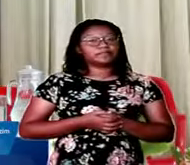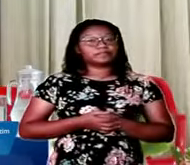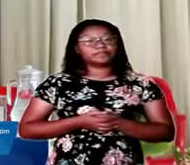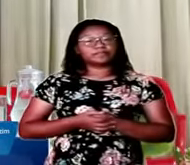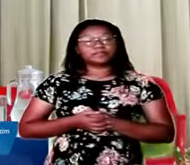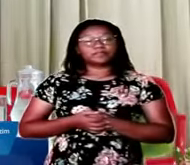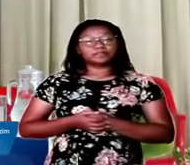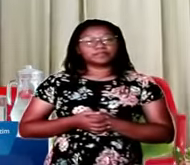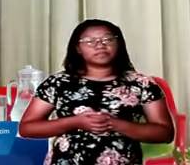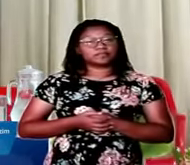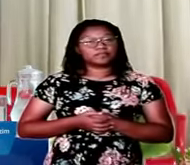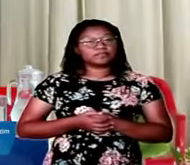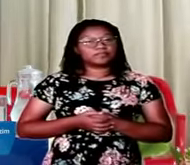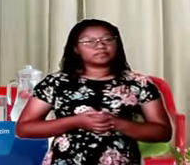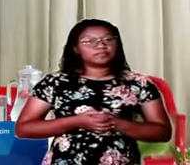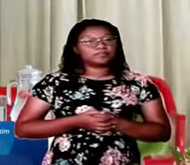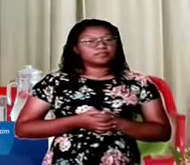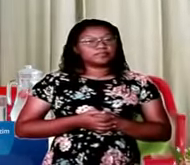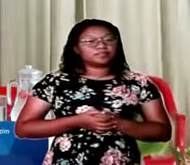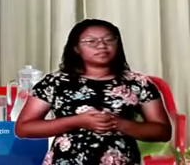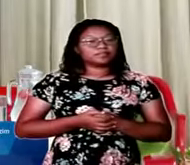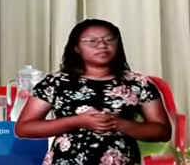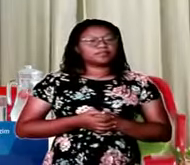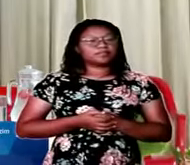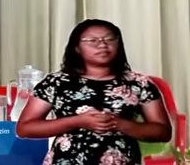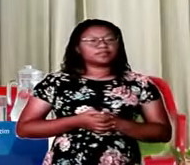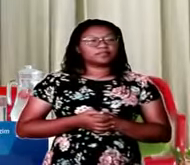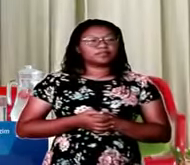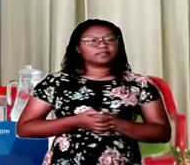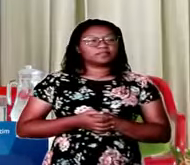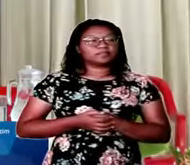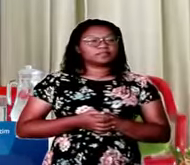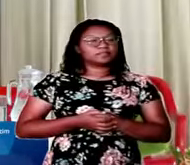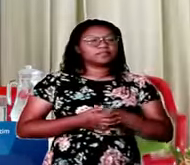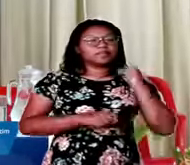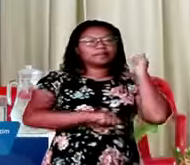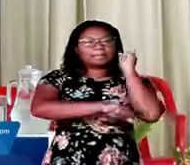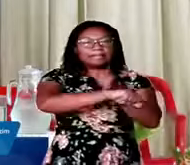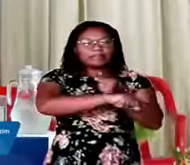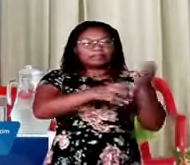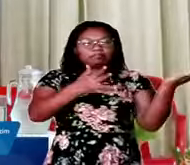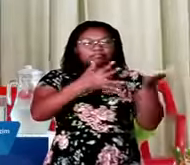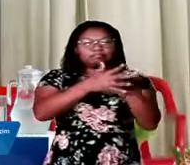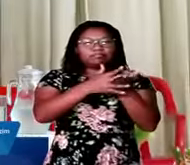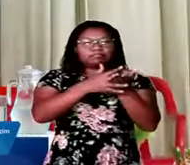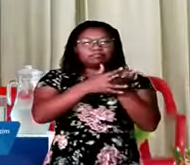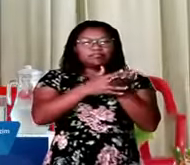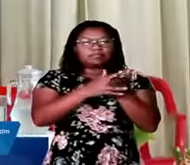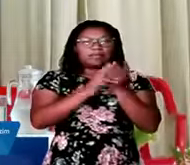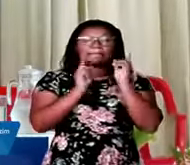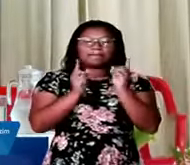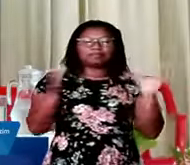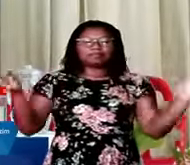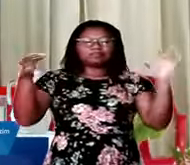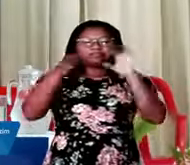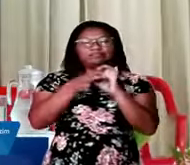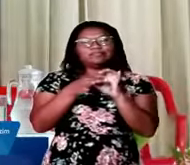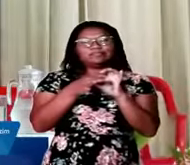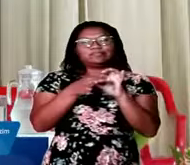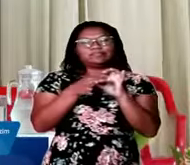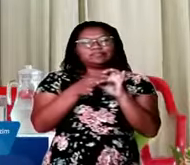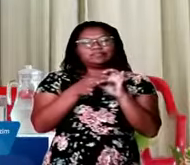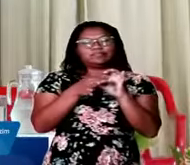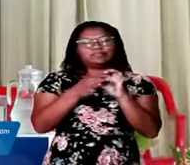Allí está el mandamiento dividido en dos partes, pero ensamblado.